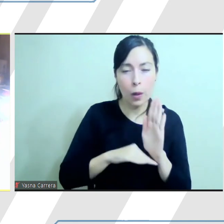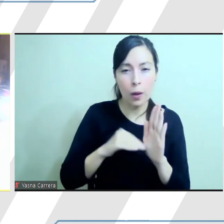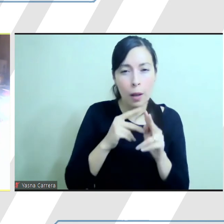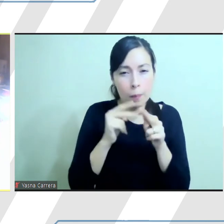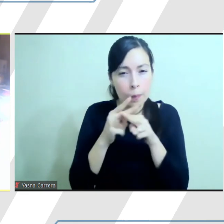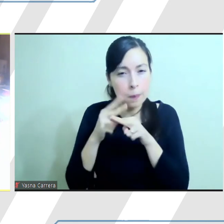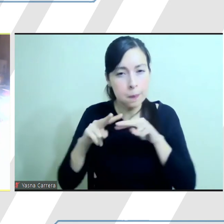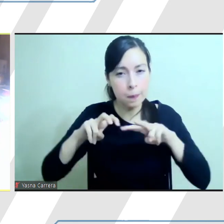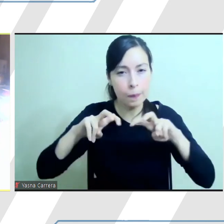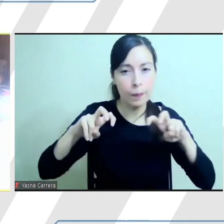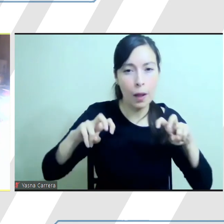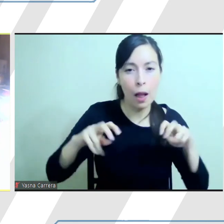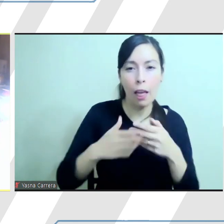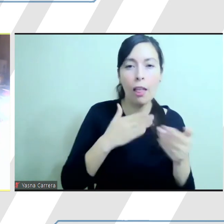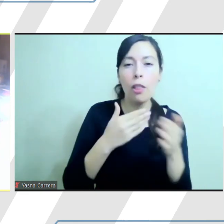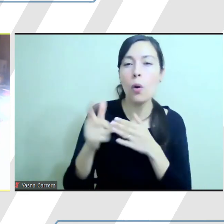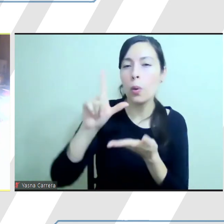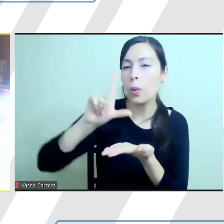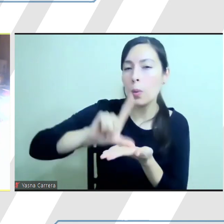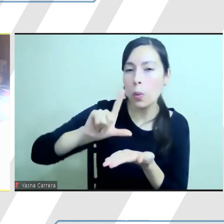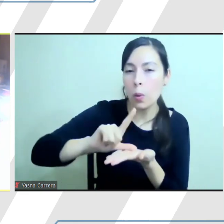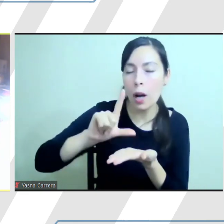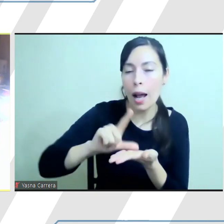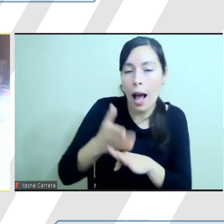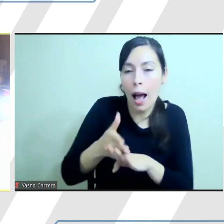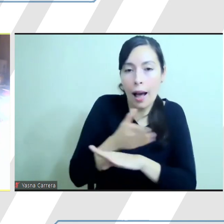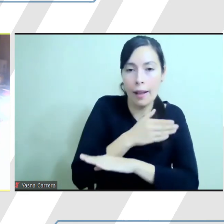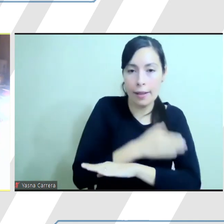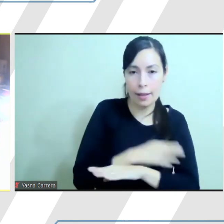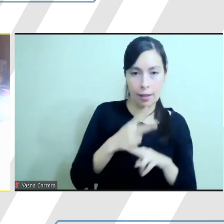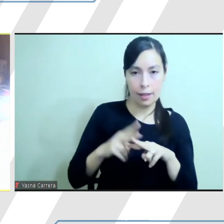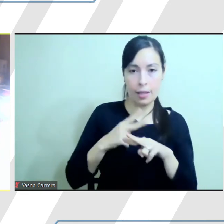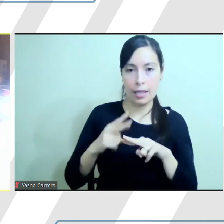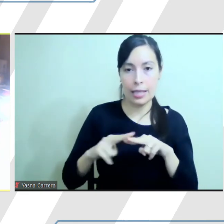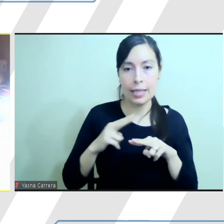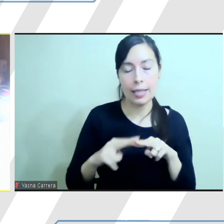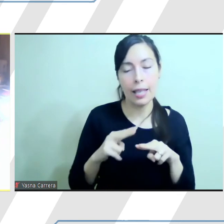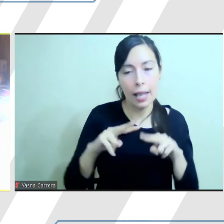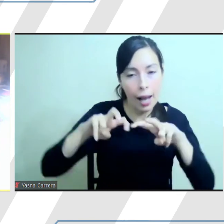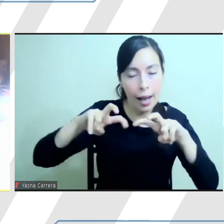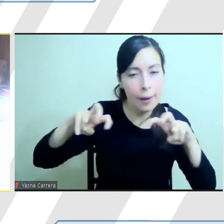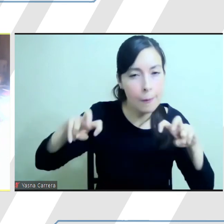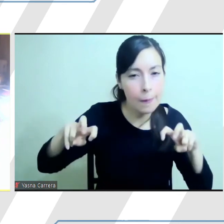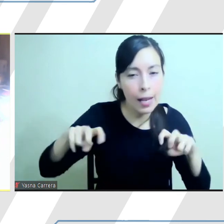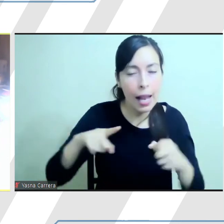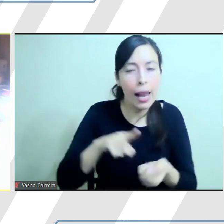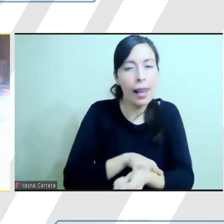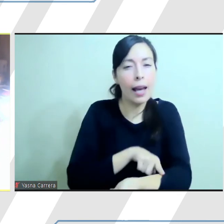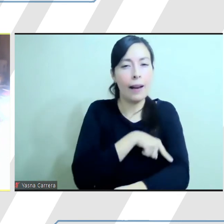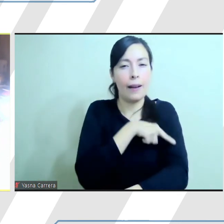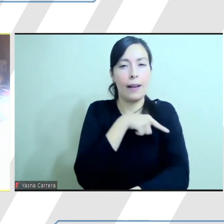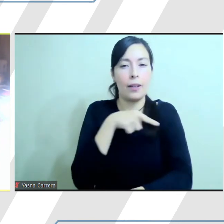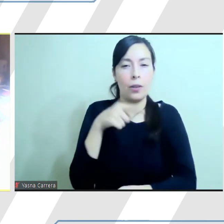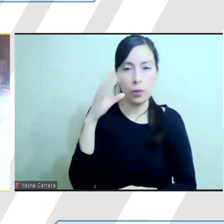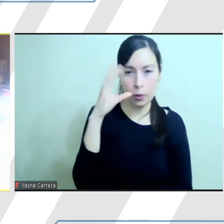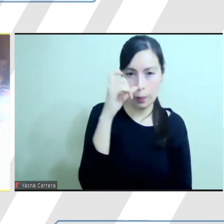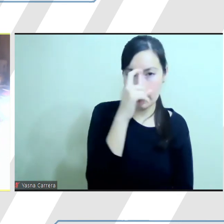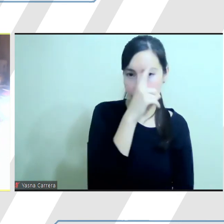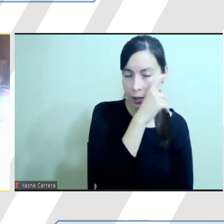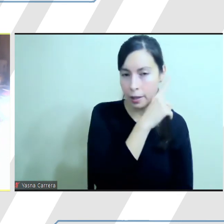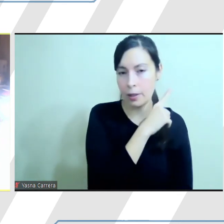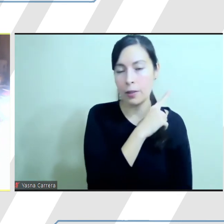observatorio pasan por un análisis que es bien largo, que es bien complejo, que se llama site testing en